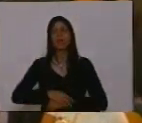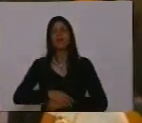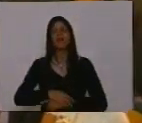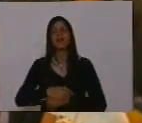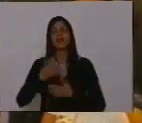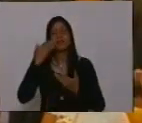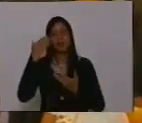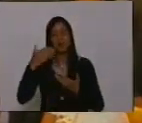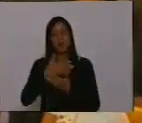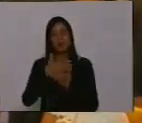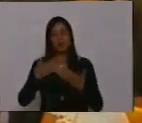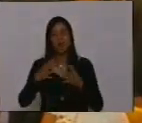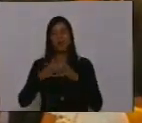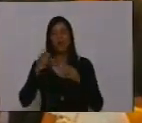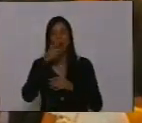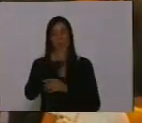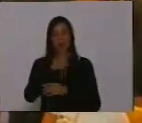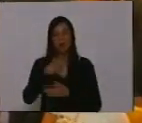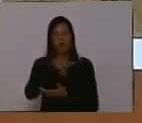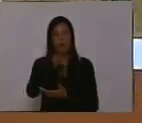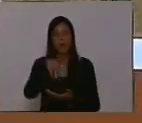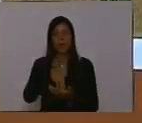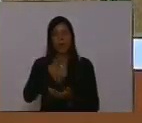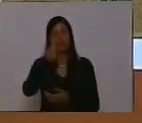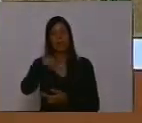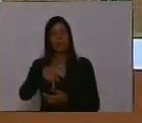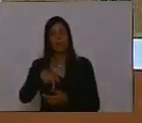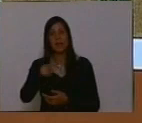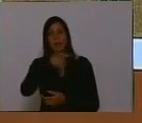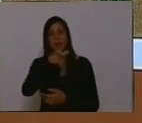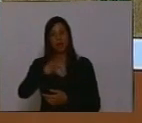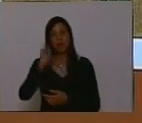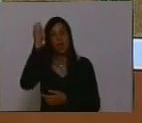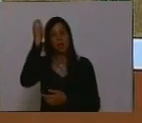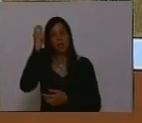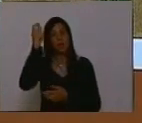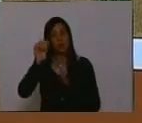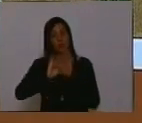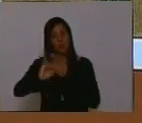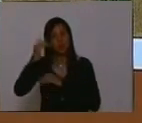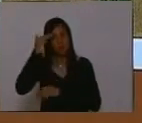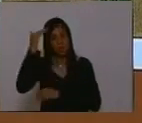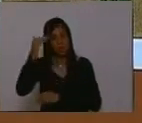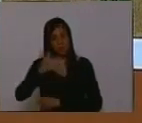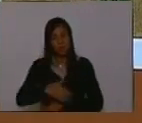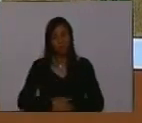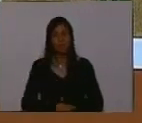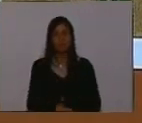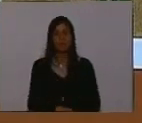manda saludo a todo el pueblo de Miranda y también a los constituyentes y a las constituyentes.